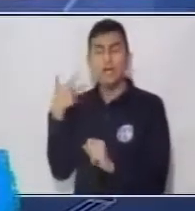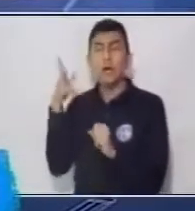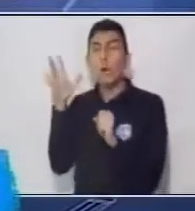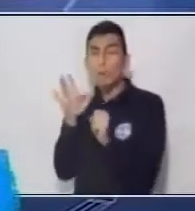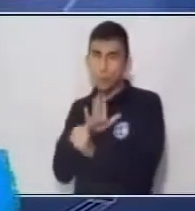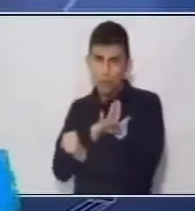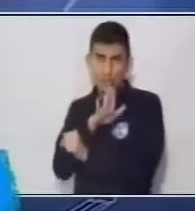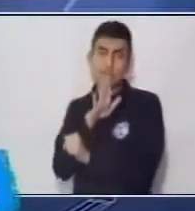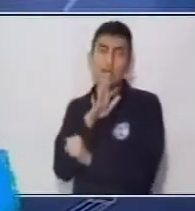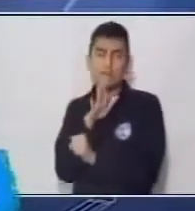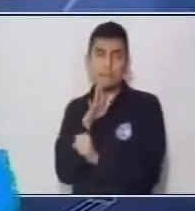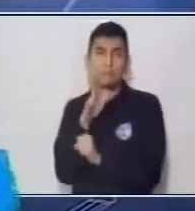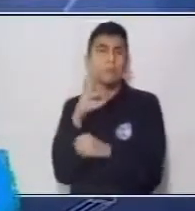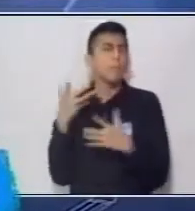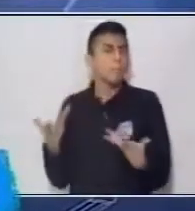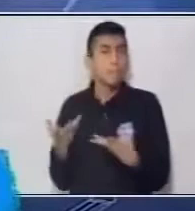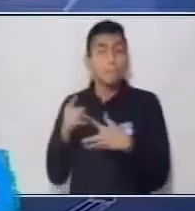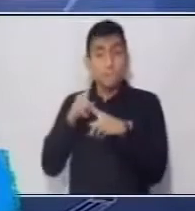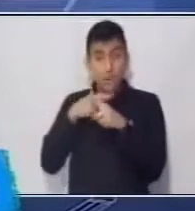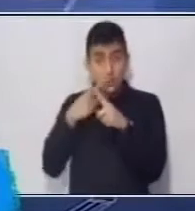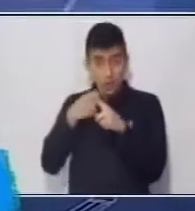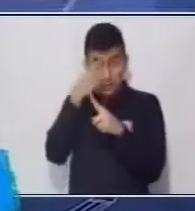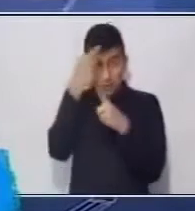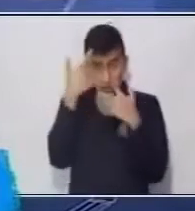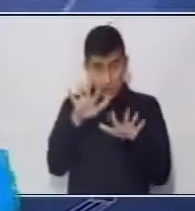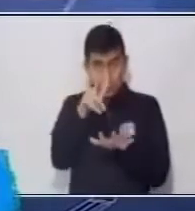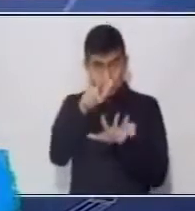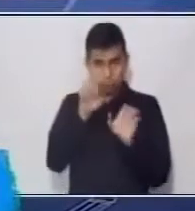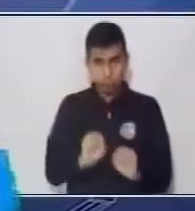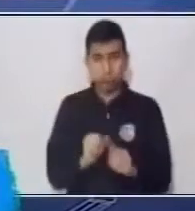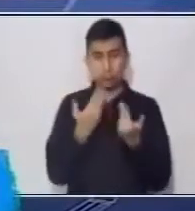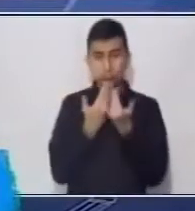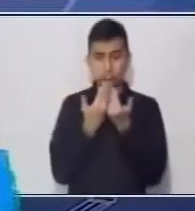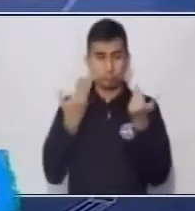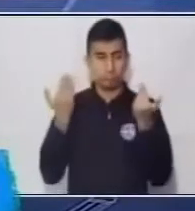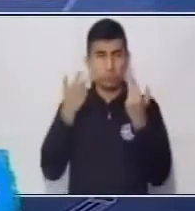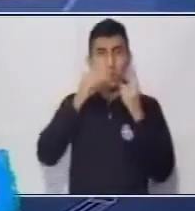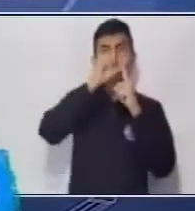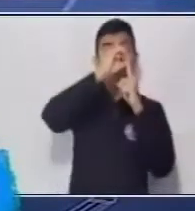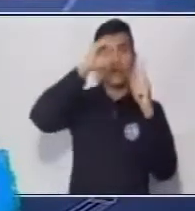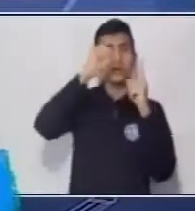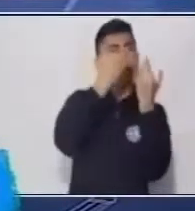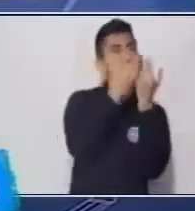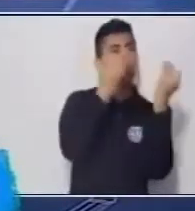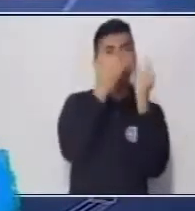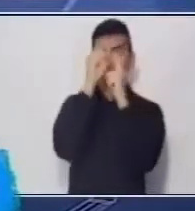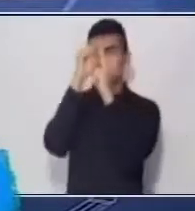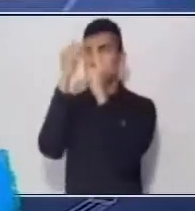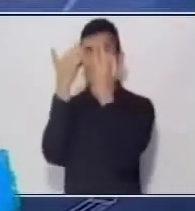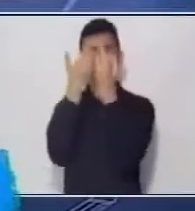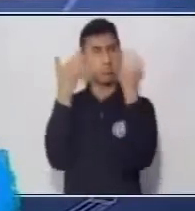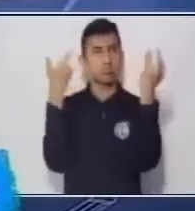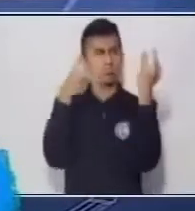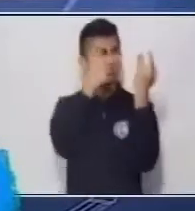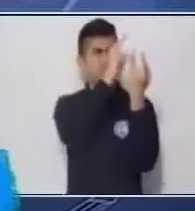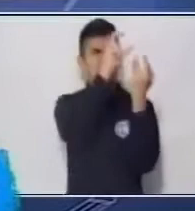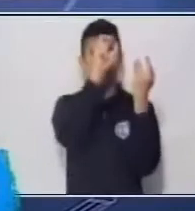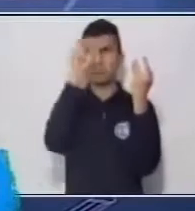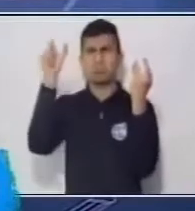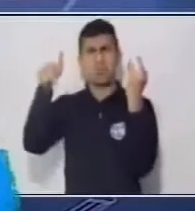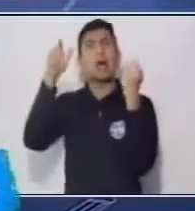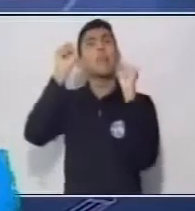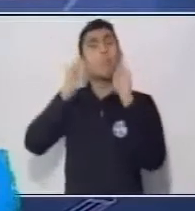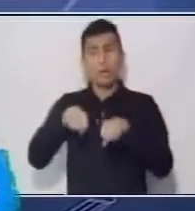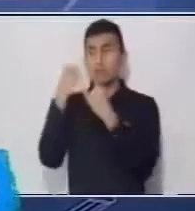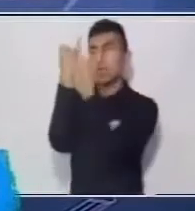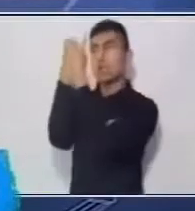compuesta o compleja es que cuando separemos cada una de las oraciones, estas van a tener